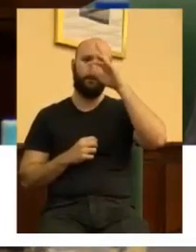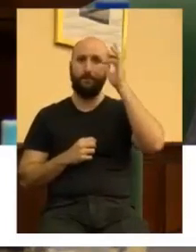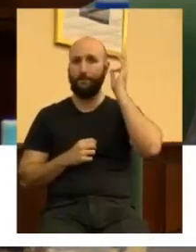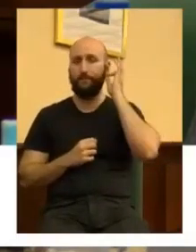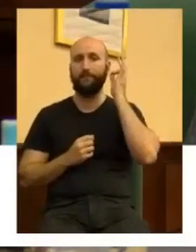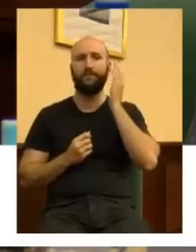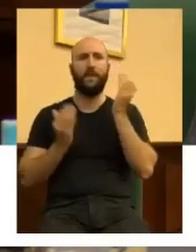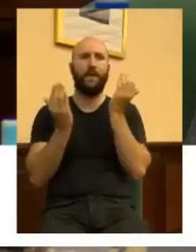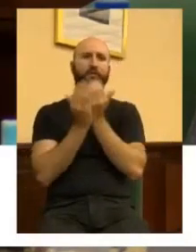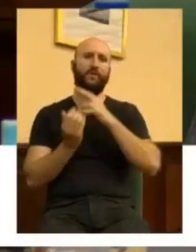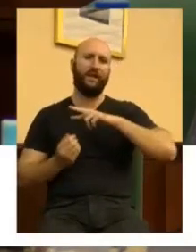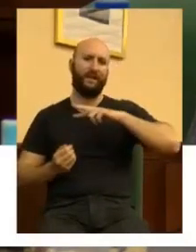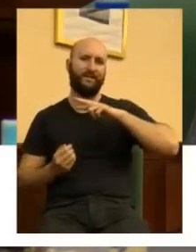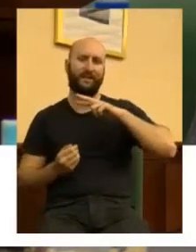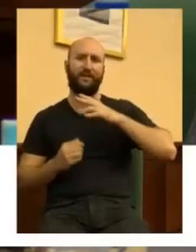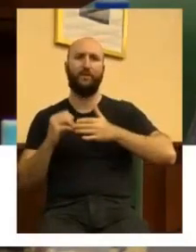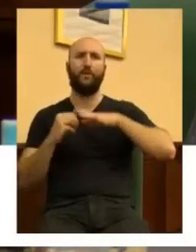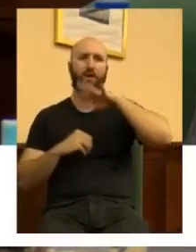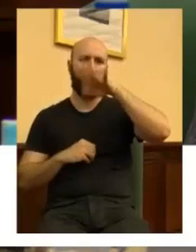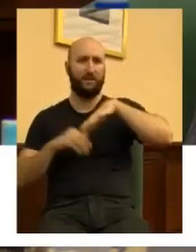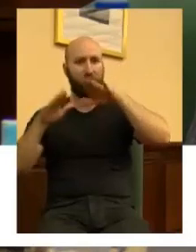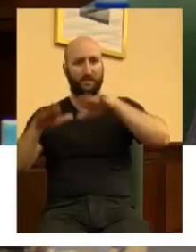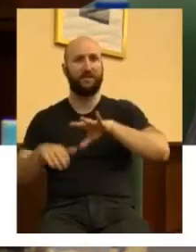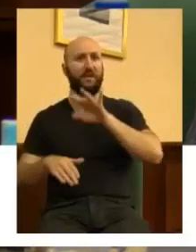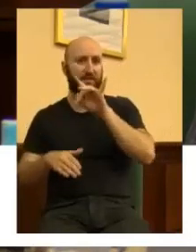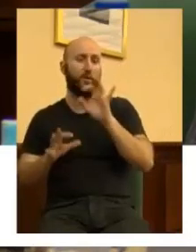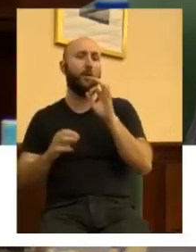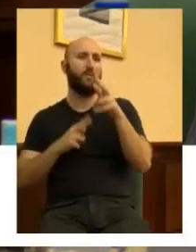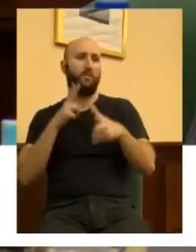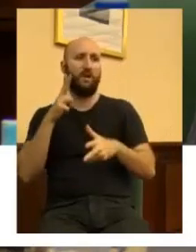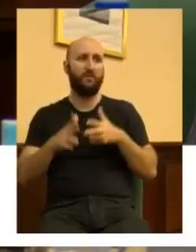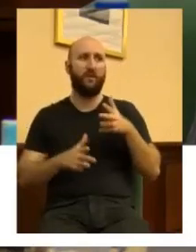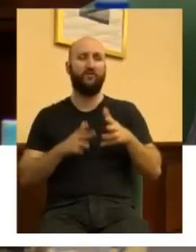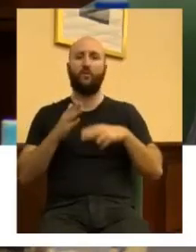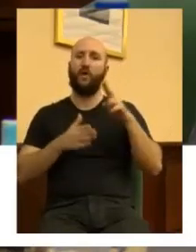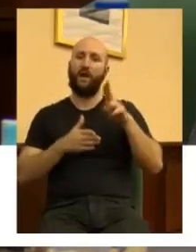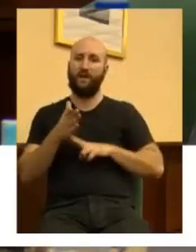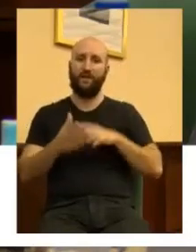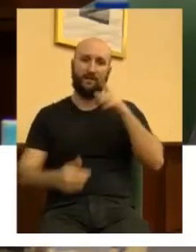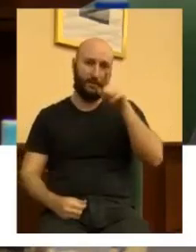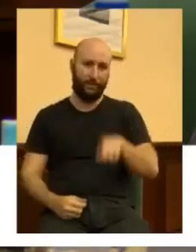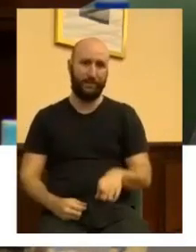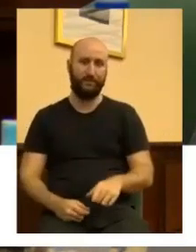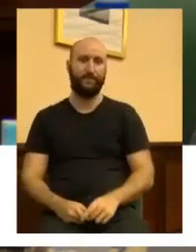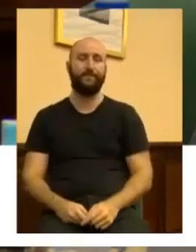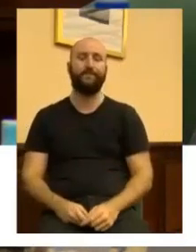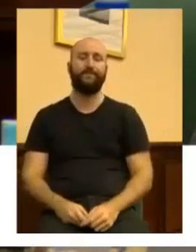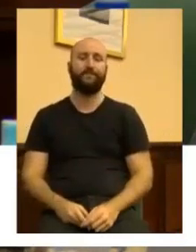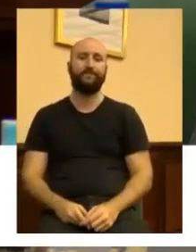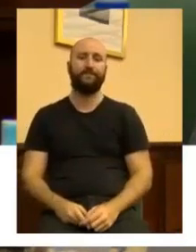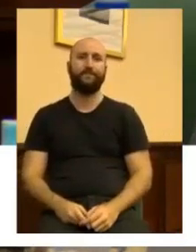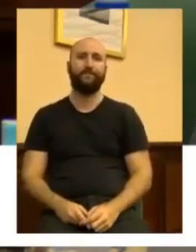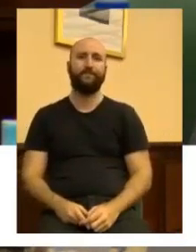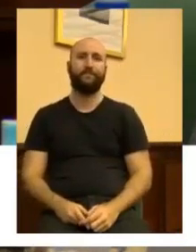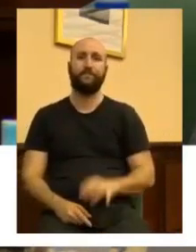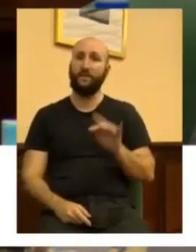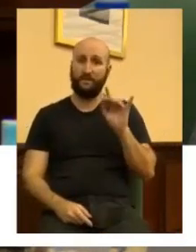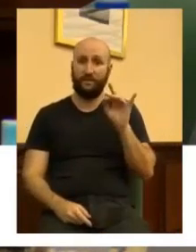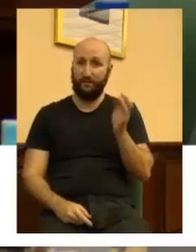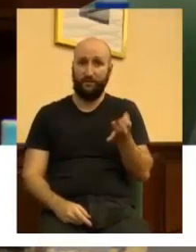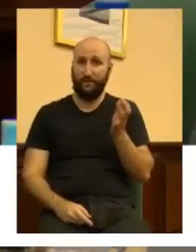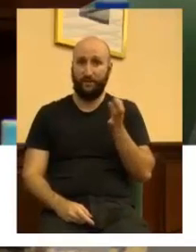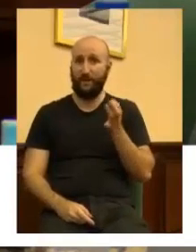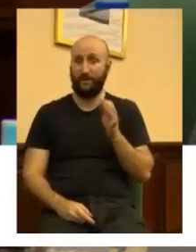puede estudiar en castellano en Cataluña y en el País Vasco y en Galicia. Lo que tiene que hacer también,